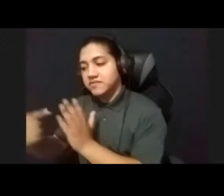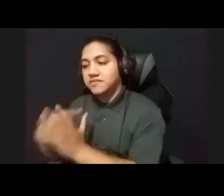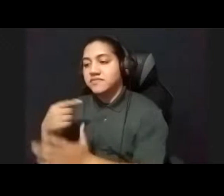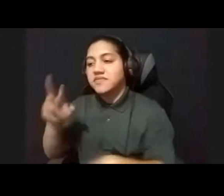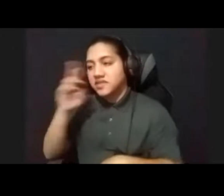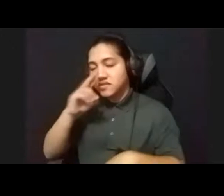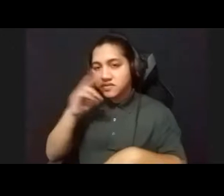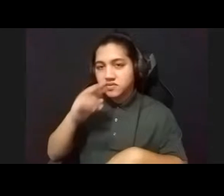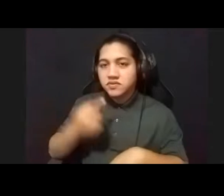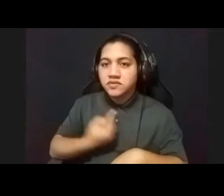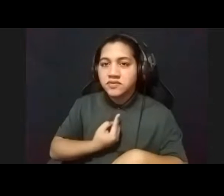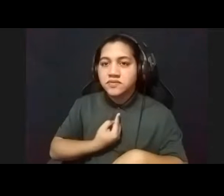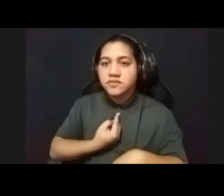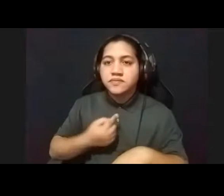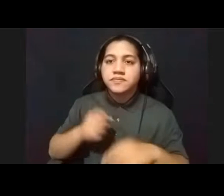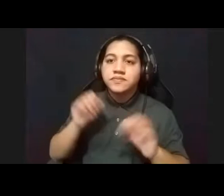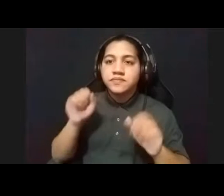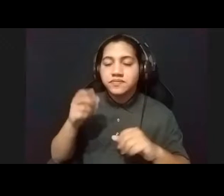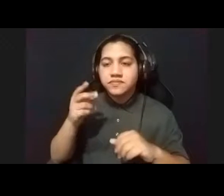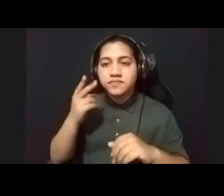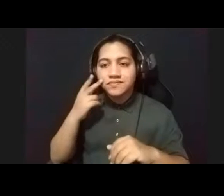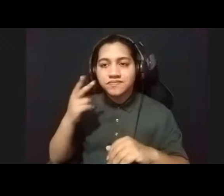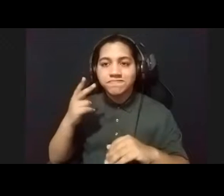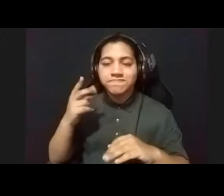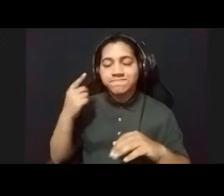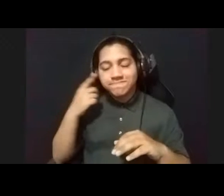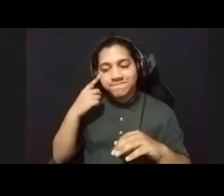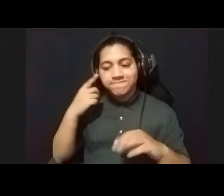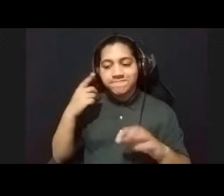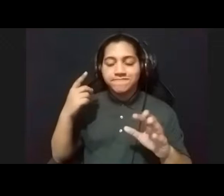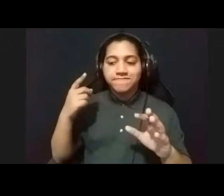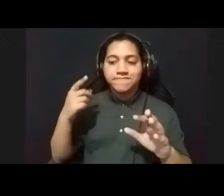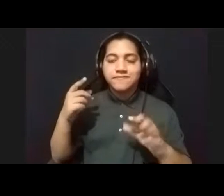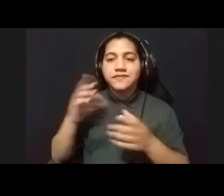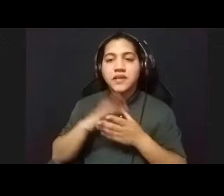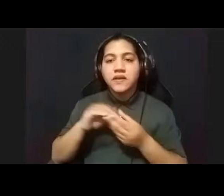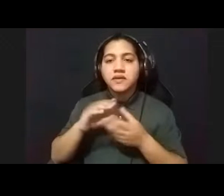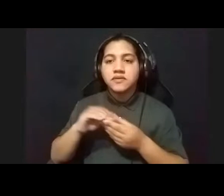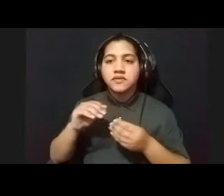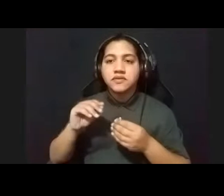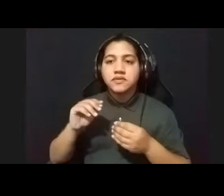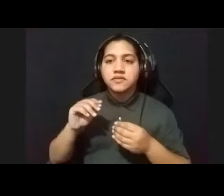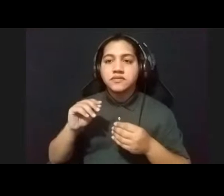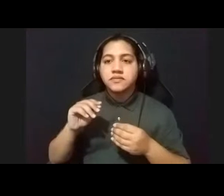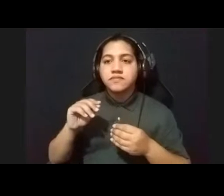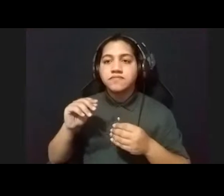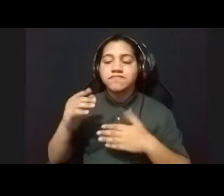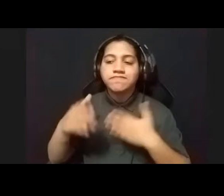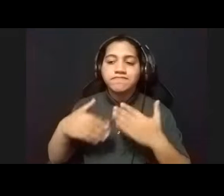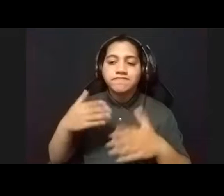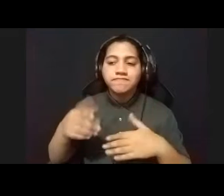solo. Como pueden ver, yo me imagino que el cuento fue cobrando